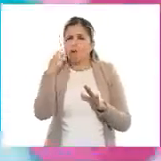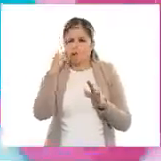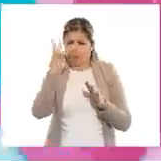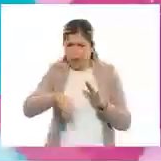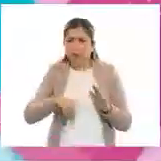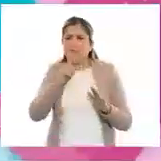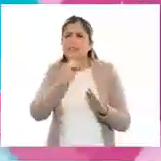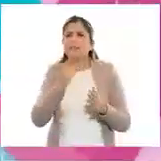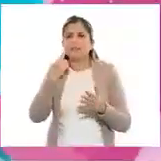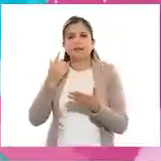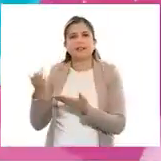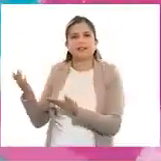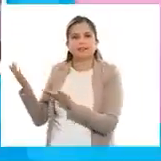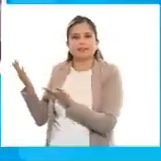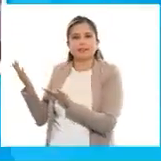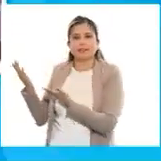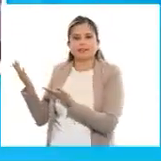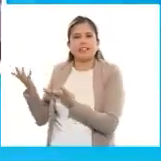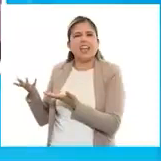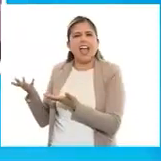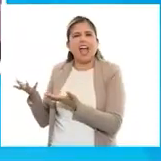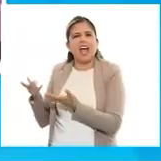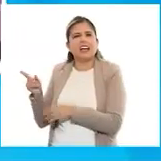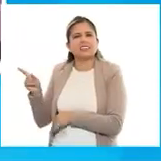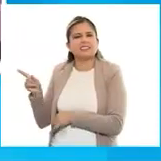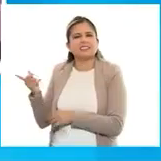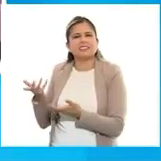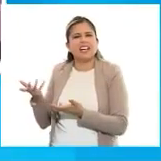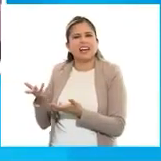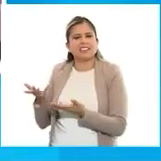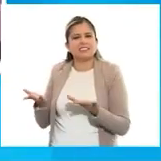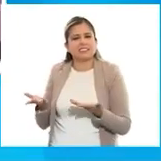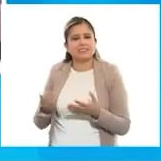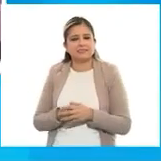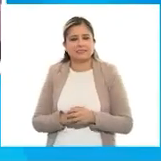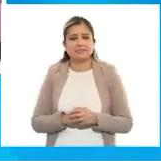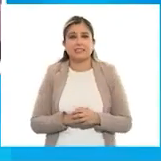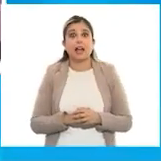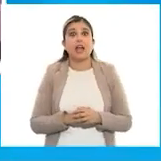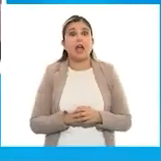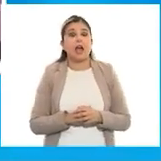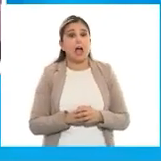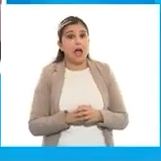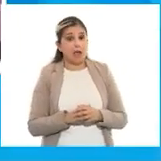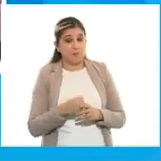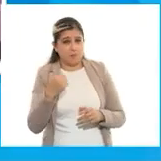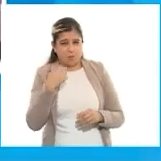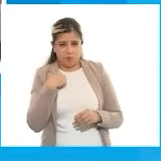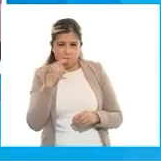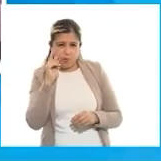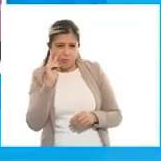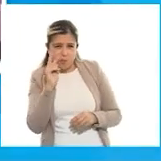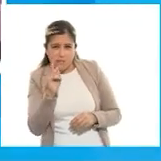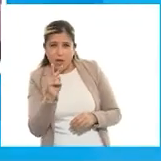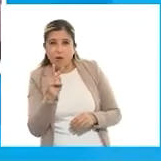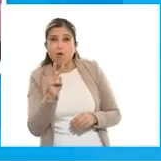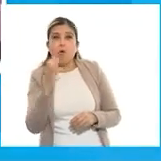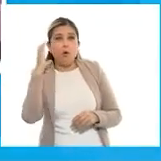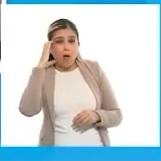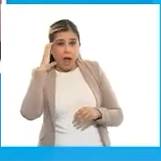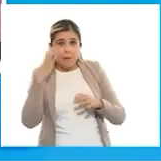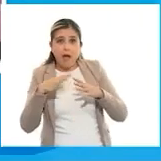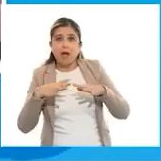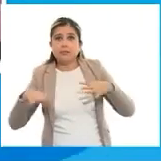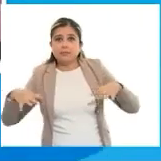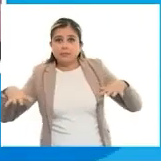que está haciendo Luisa. Vamos a ver. Ah, ahí está. Y yo la veo que está... Está tendiendo su cama,